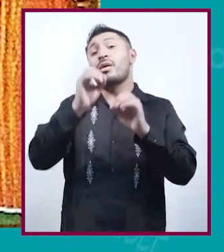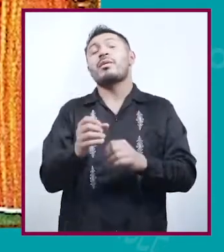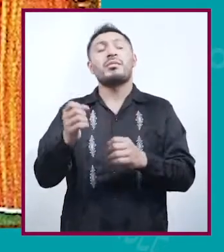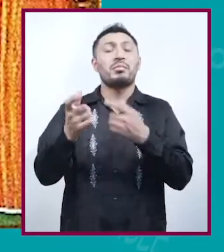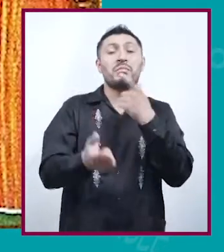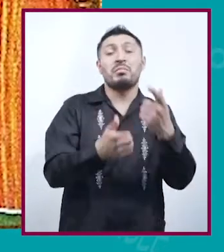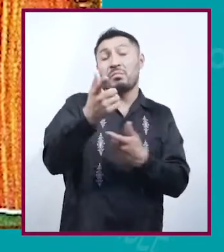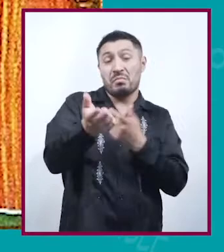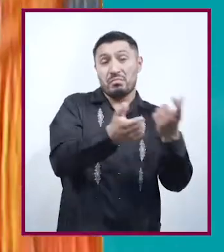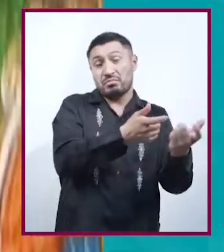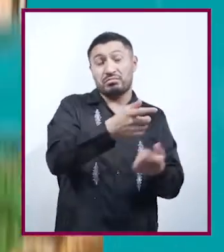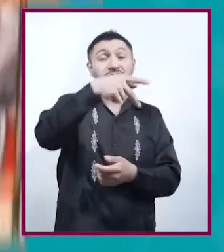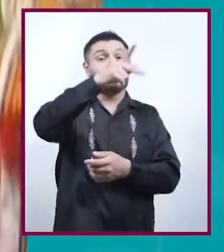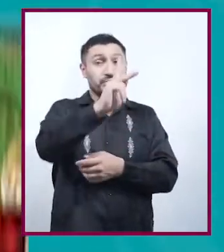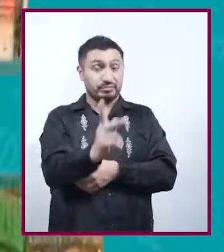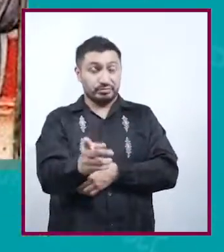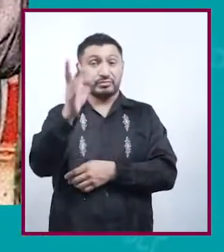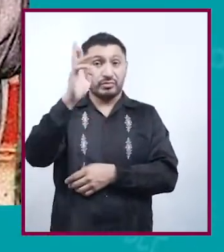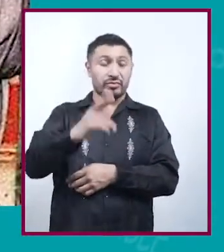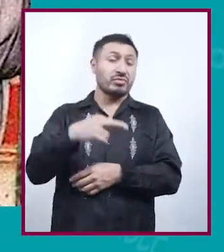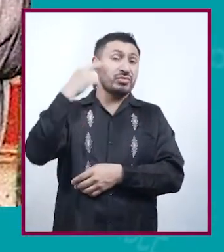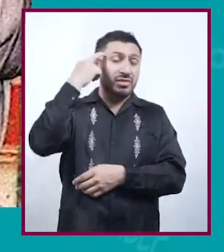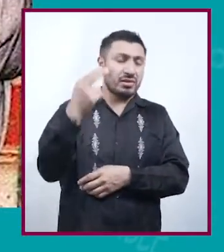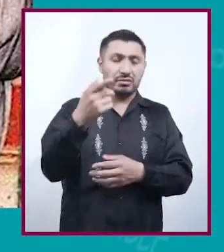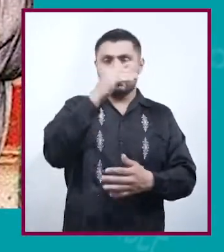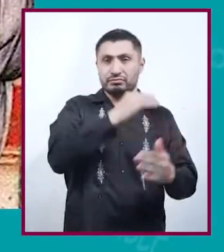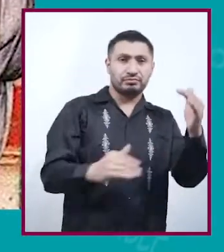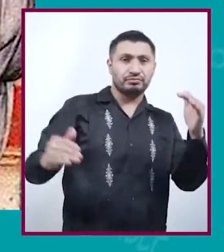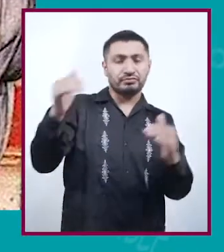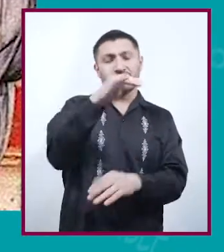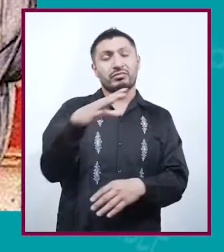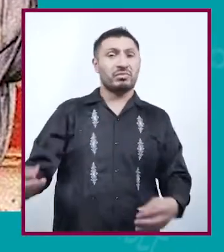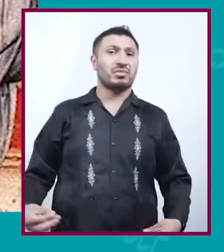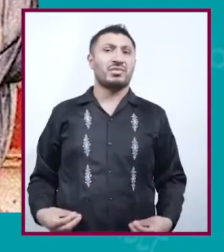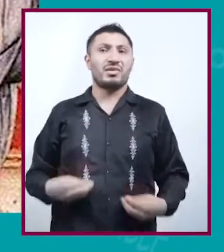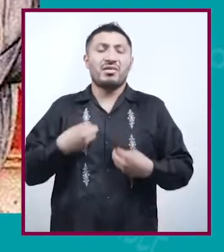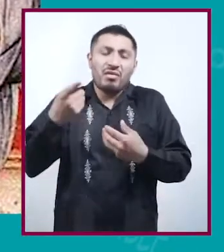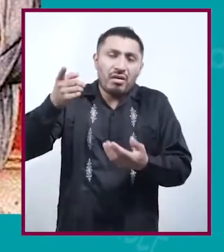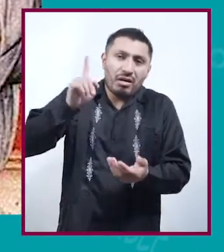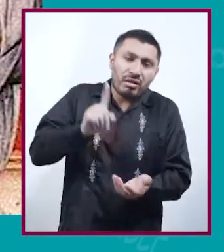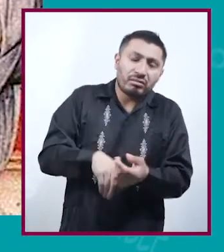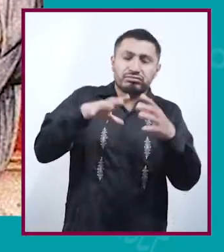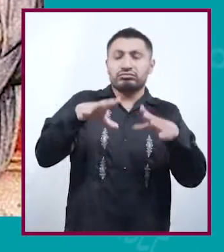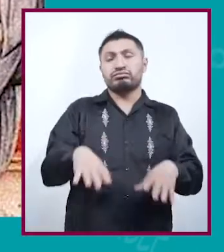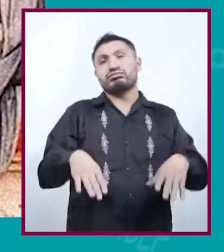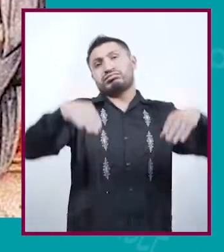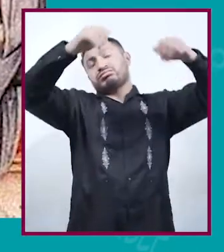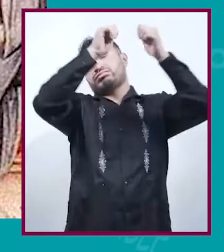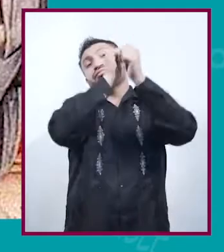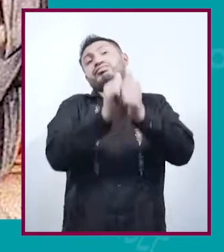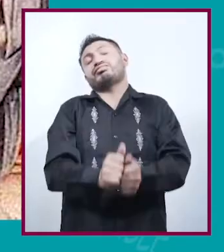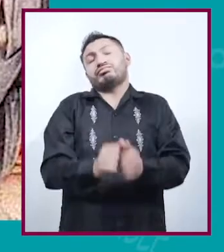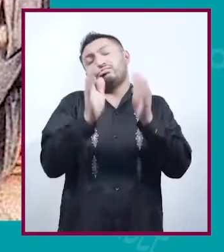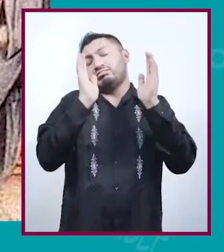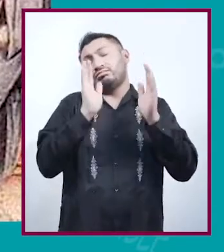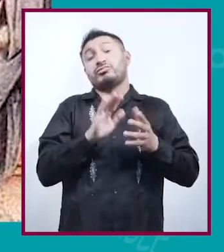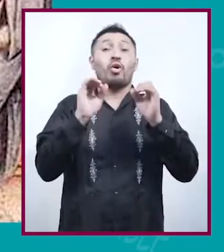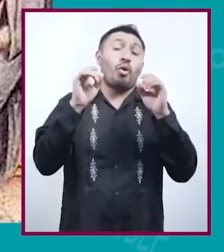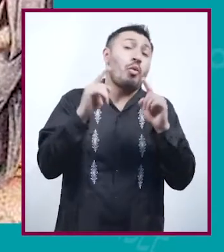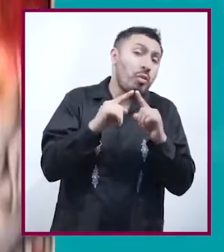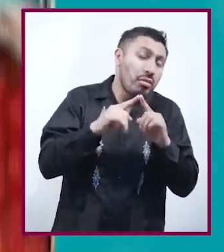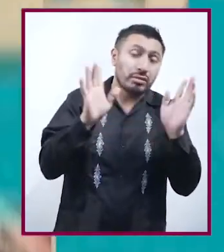o contribuciones en moneda. Mientras tanto, reyes y eclesiásticos pasaban su vida encerrados en sus castillos